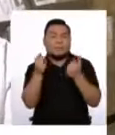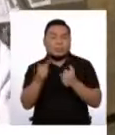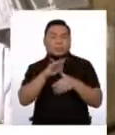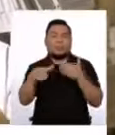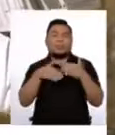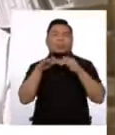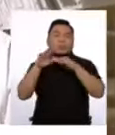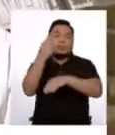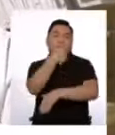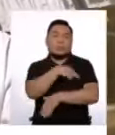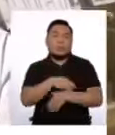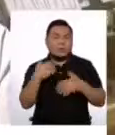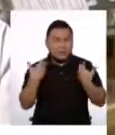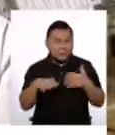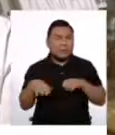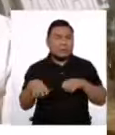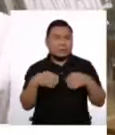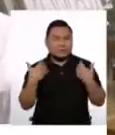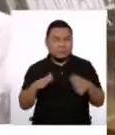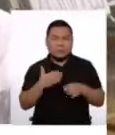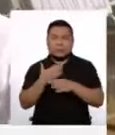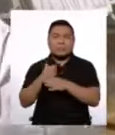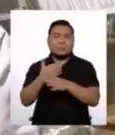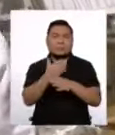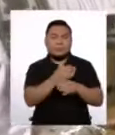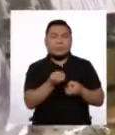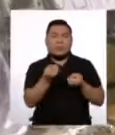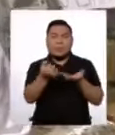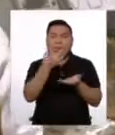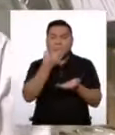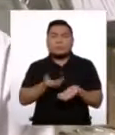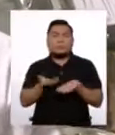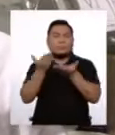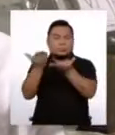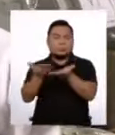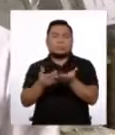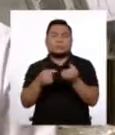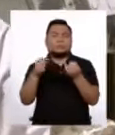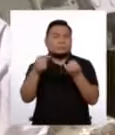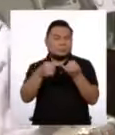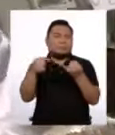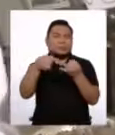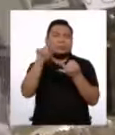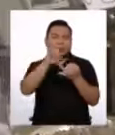establecimientos de salud. De hecho, ya se están repartiendo hidroxicloroquina, acitromicina.